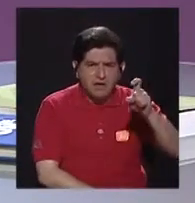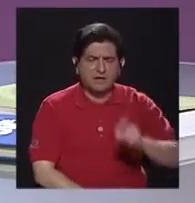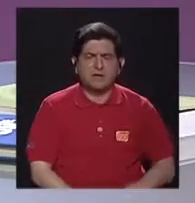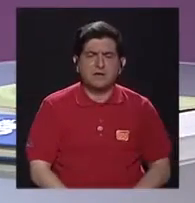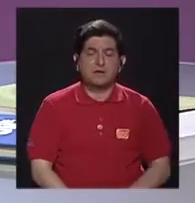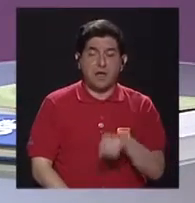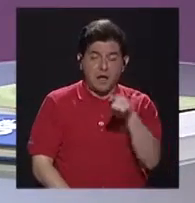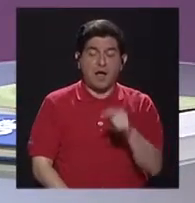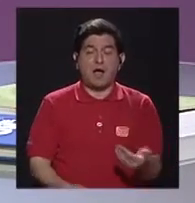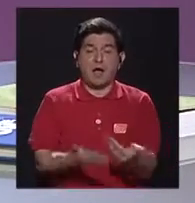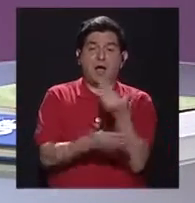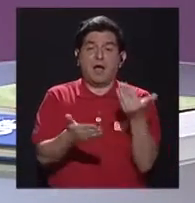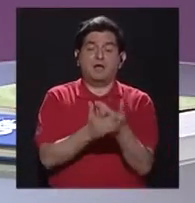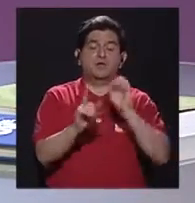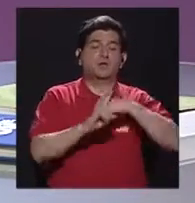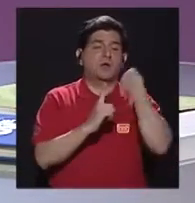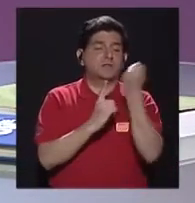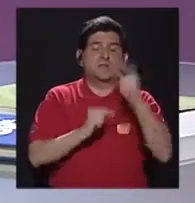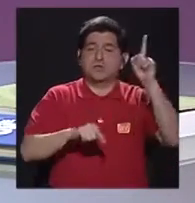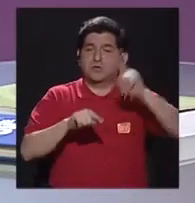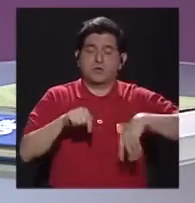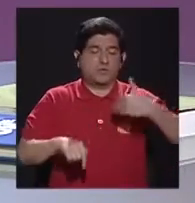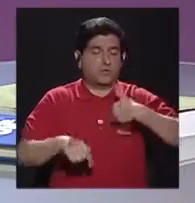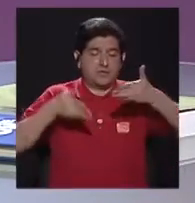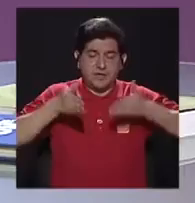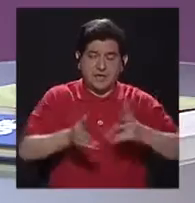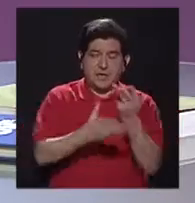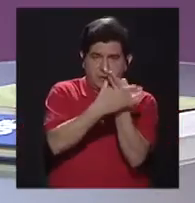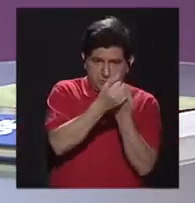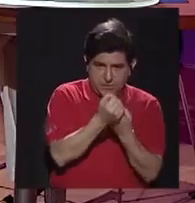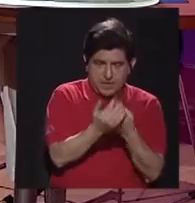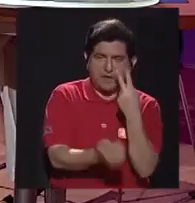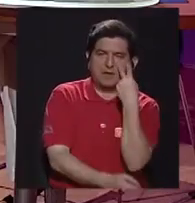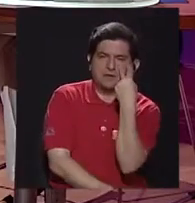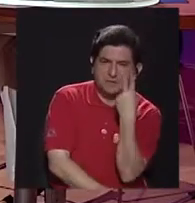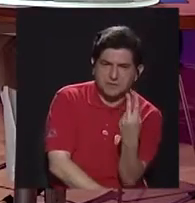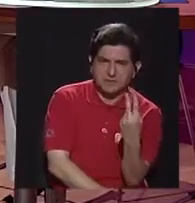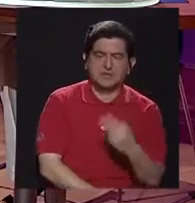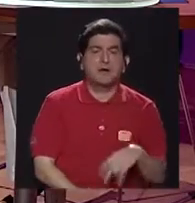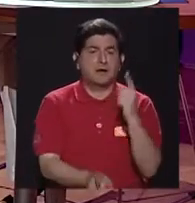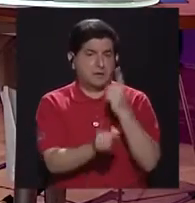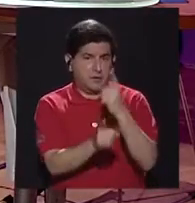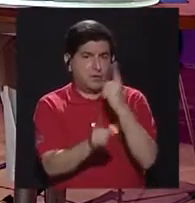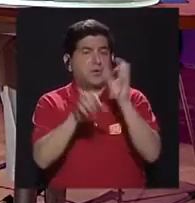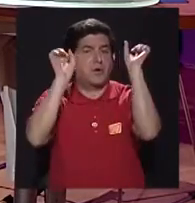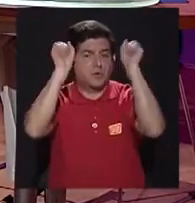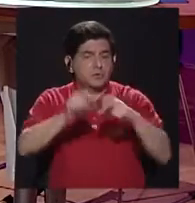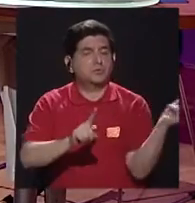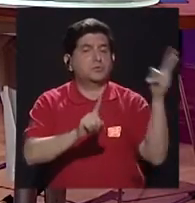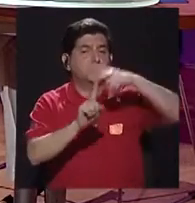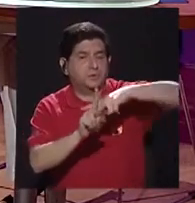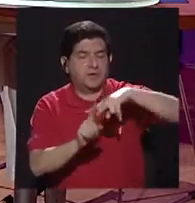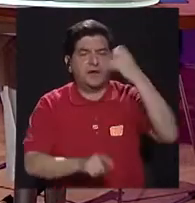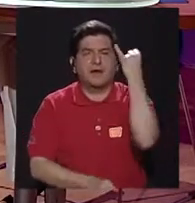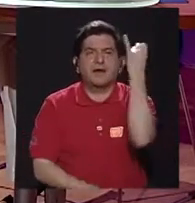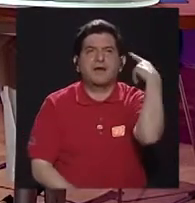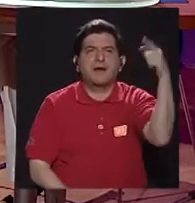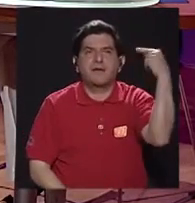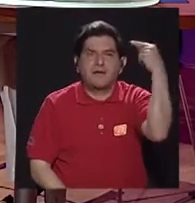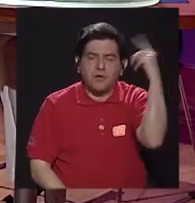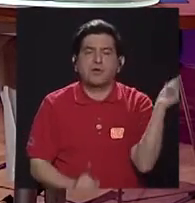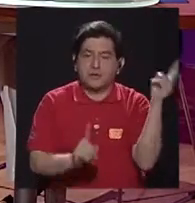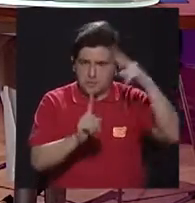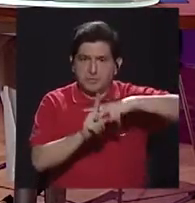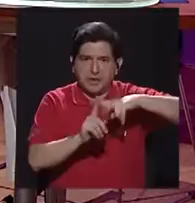médico actualizado de la situación de infertilidad de estas parejas para ver si es posible efectivamente ponerla en práctica. La idea del gobierno es ponerla